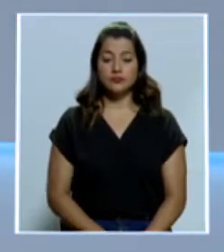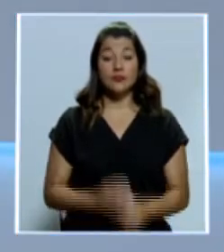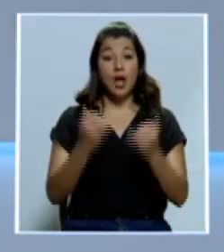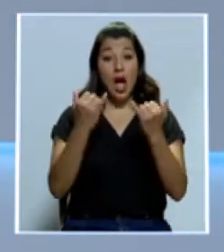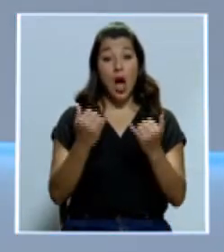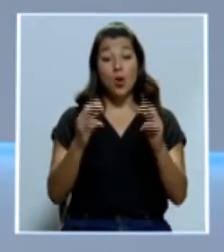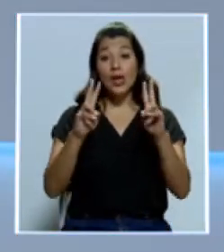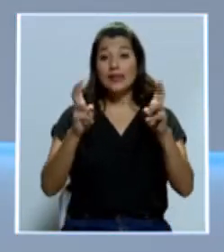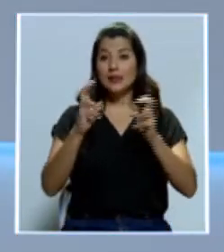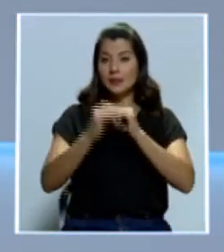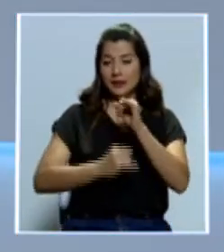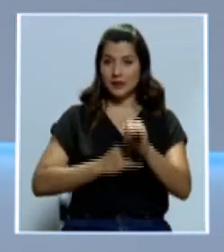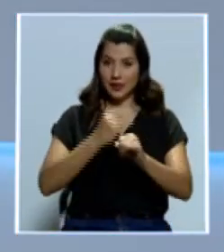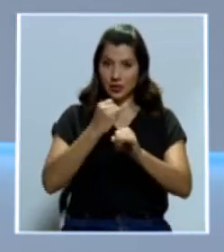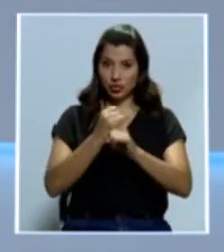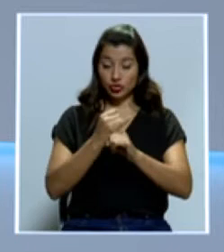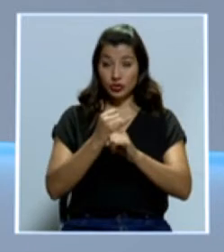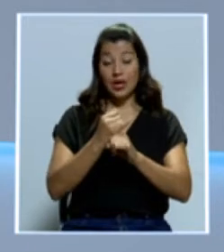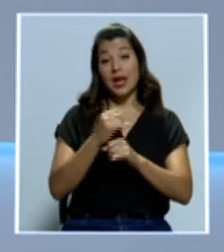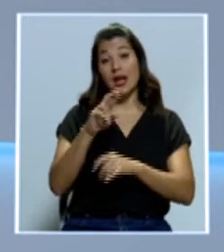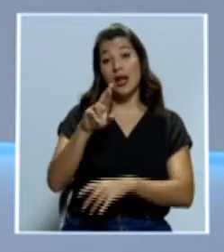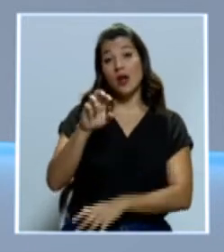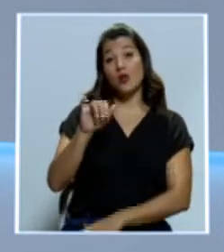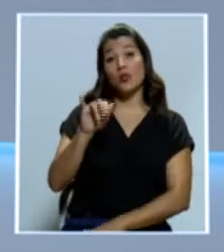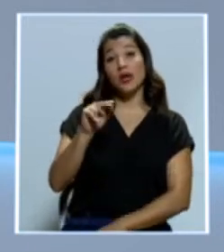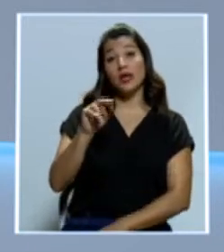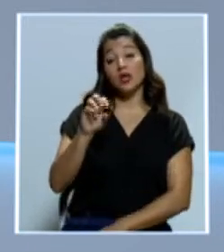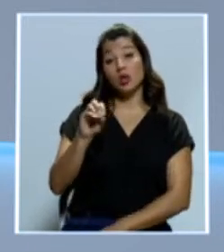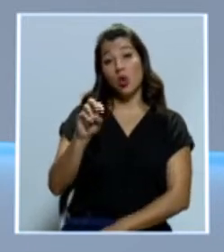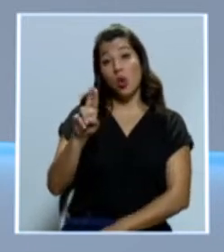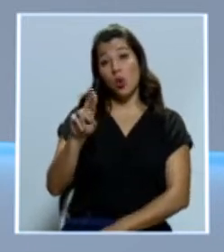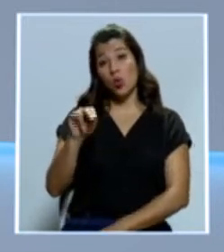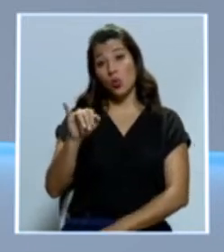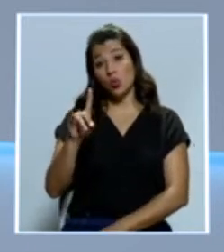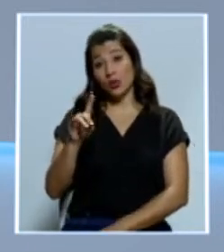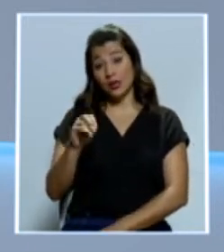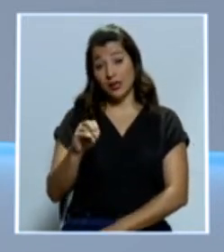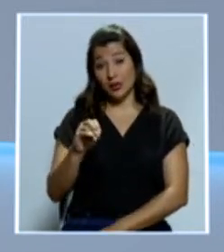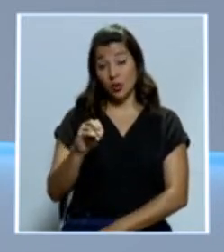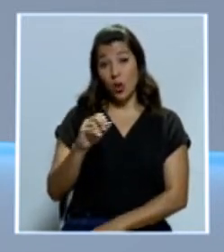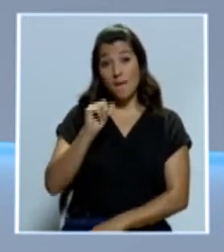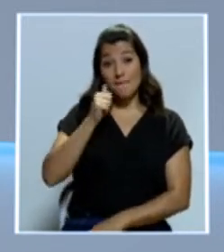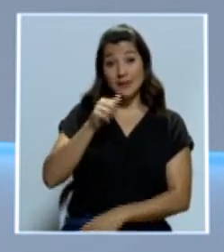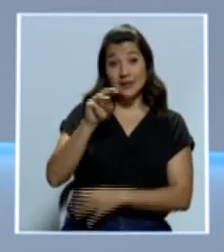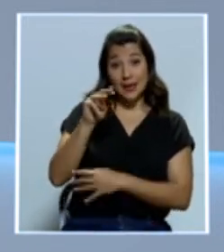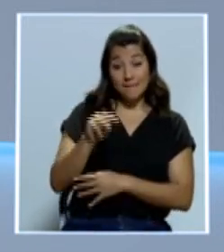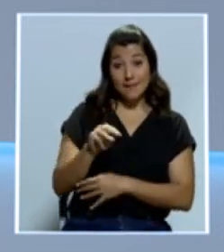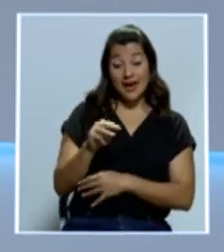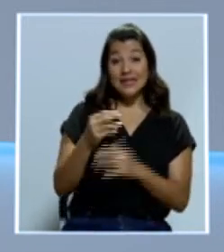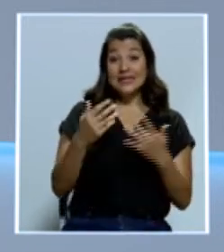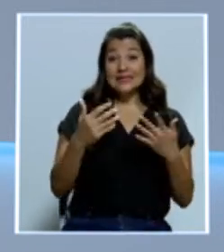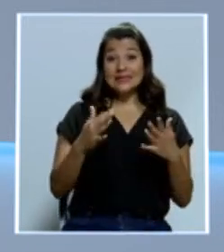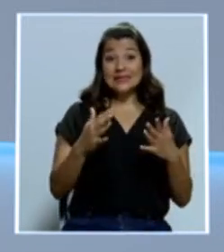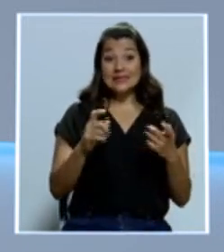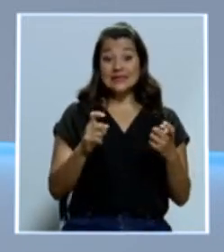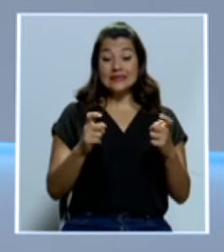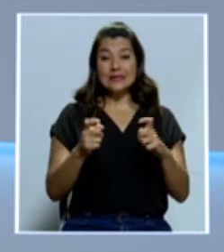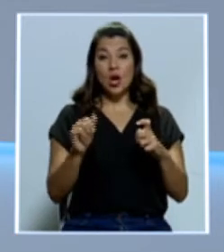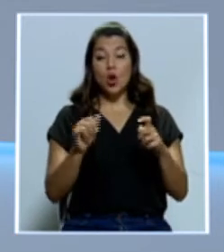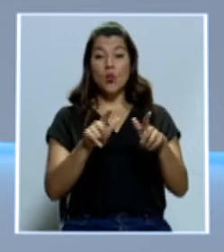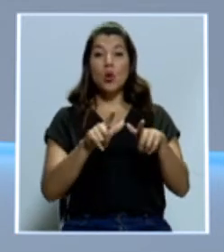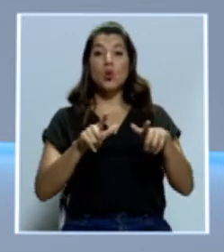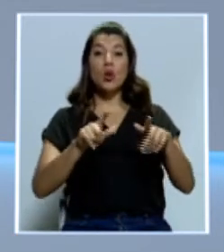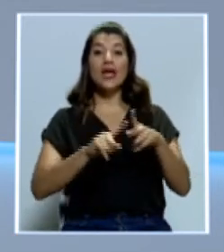Pasamos ahora al ámbito internacional. El Reino Unido se convertirá este martes en el lugar donde se iniciará la